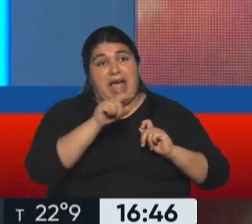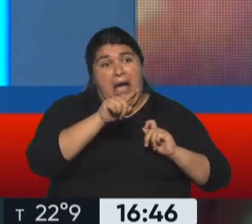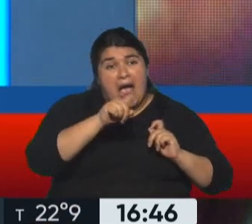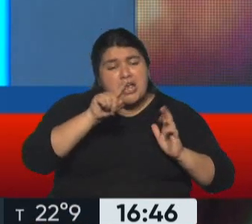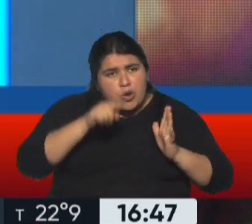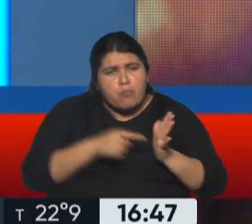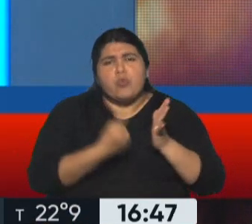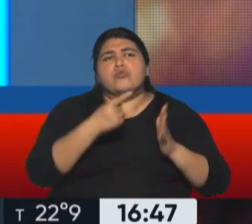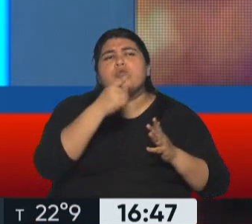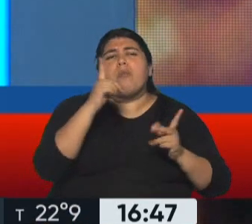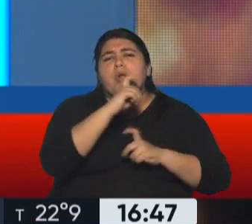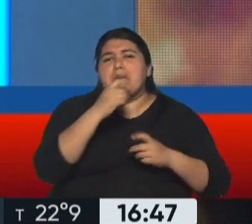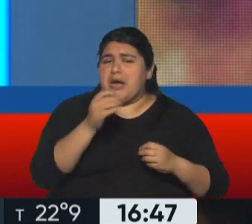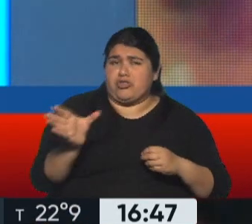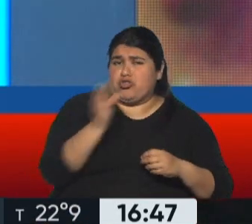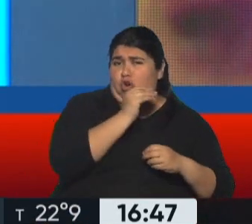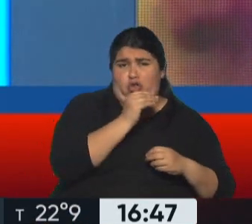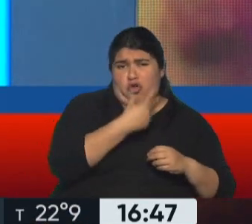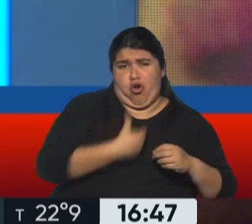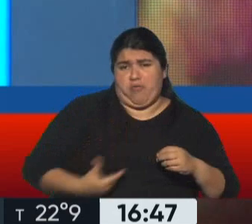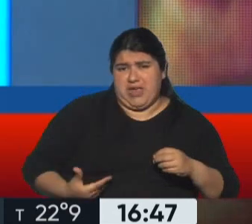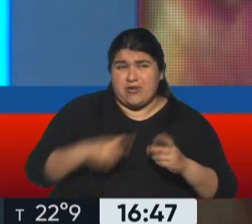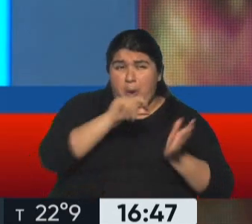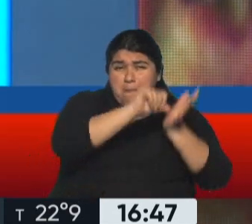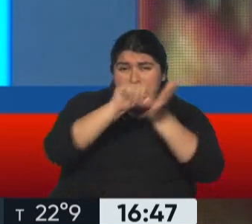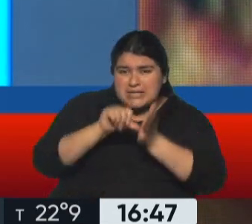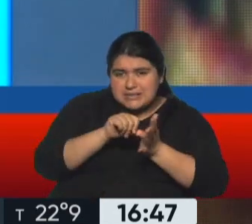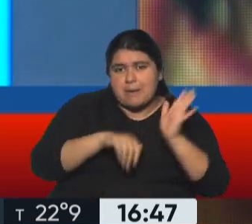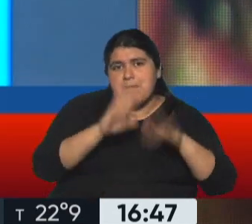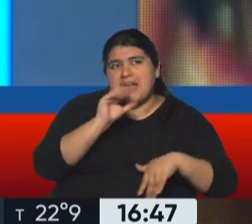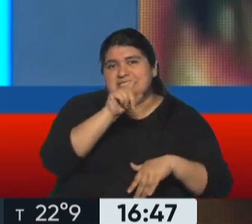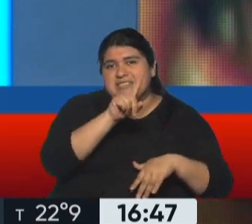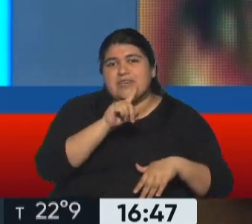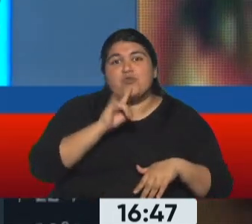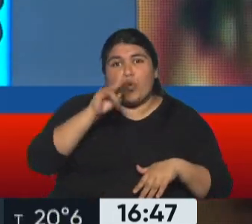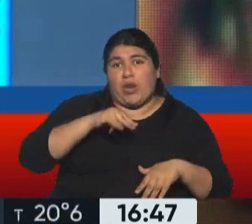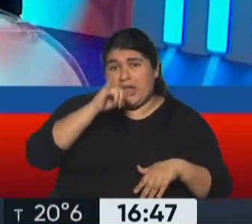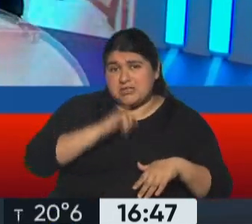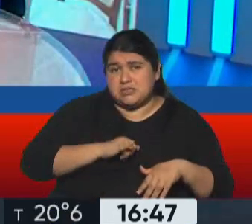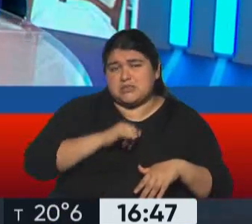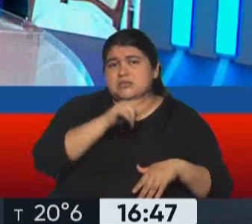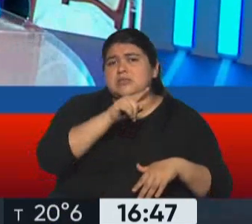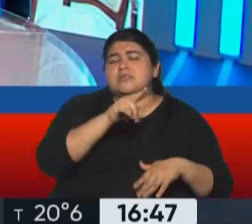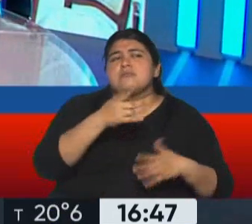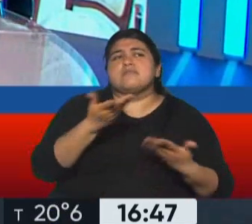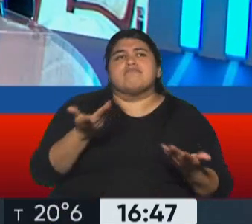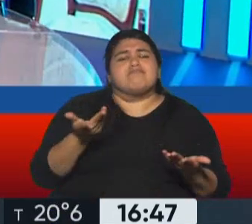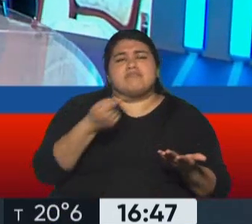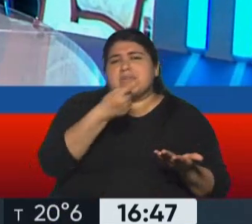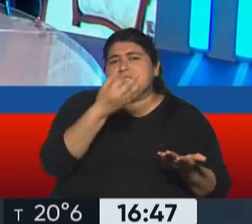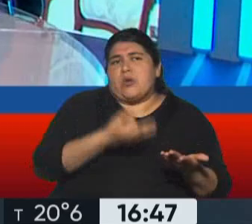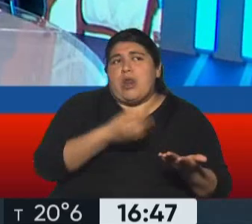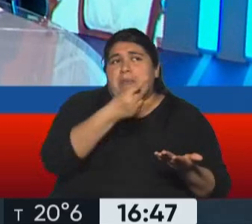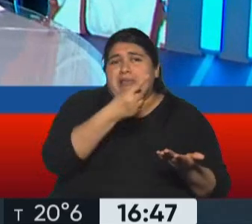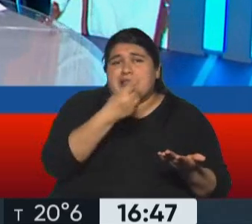dificultades prácticamente todos y cada uno de estos países, y en el caso de Túnez seguramente no es la